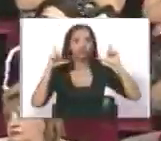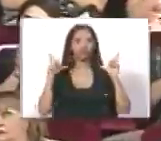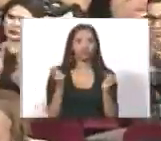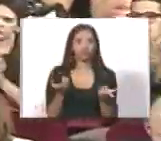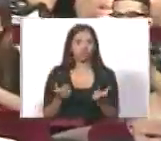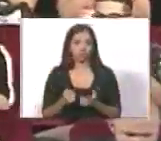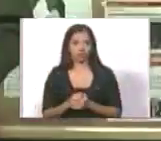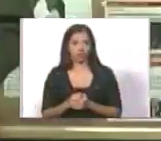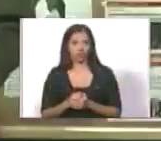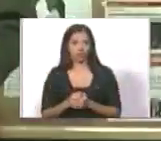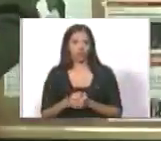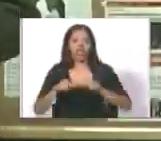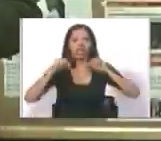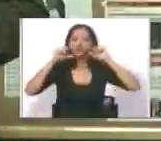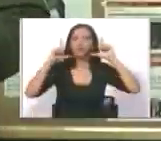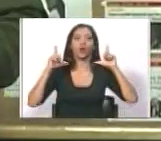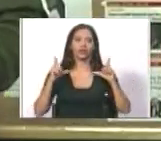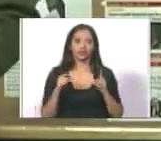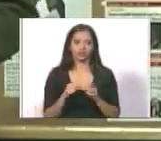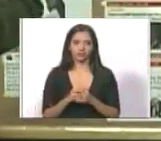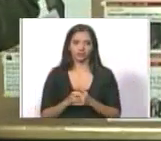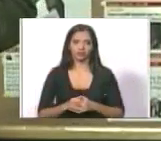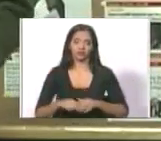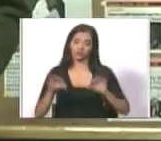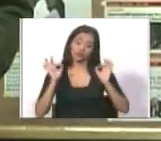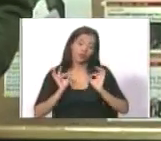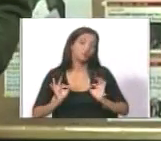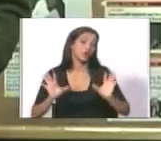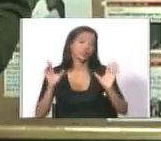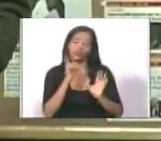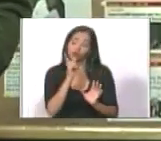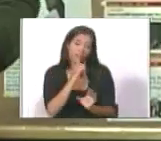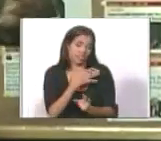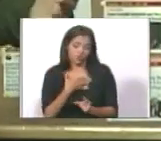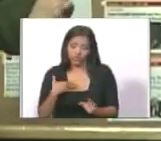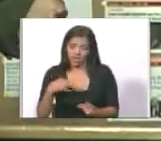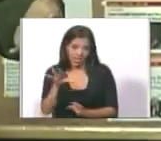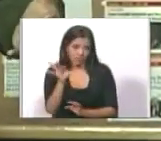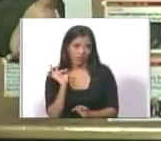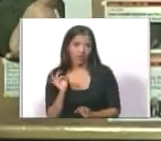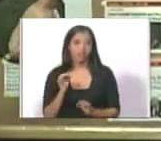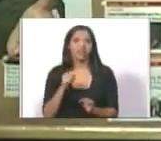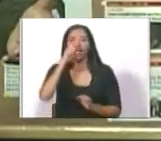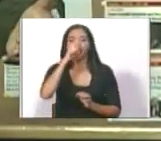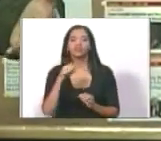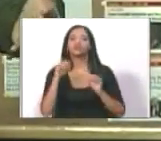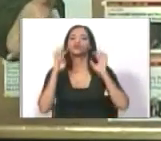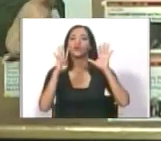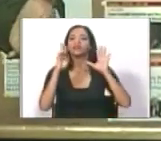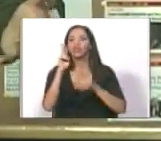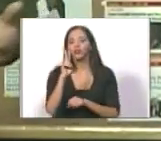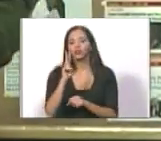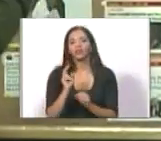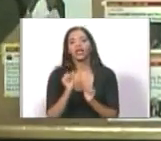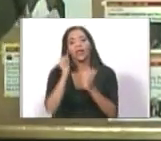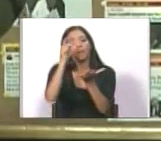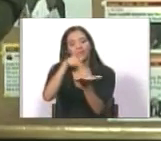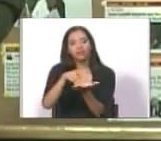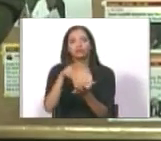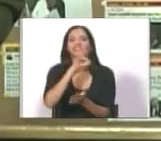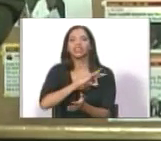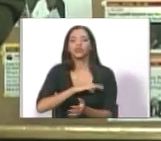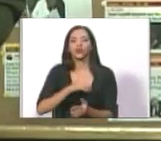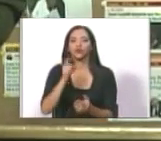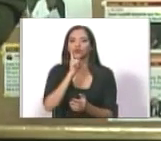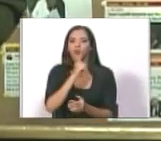fortuna, la casualidad, como lo quieran llamar, que en el año 92 aparece un señor que se llama Hugo